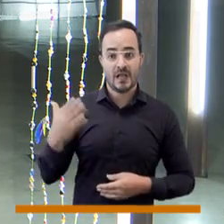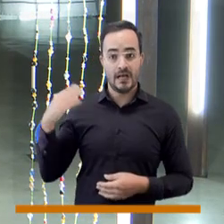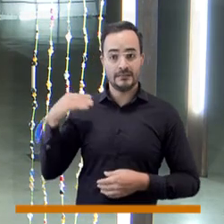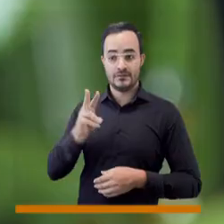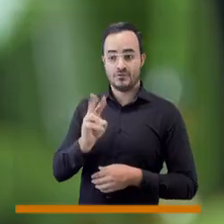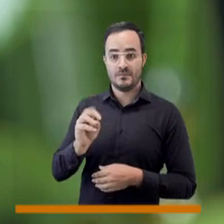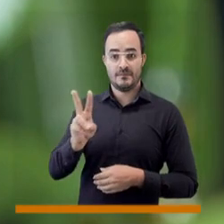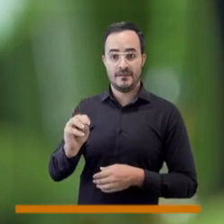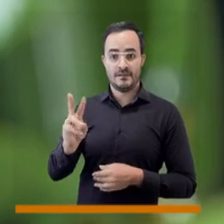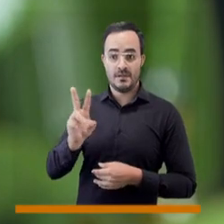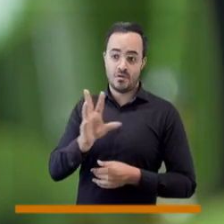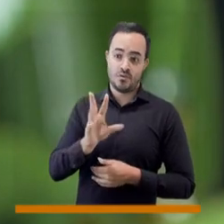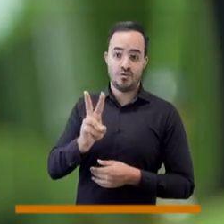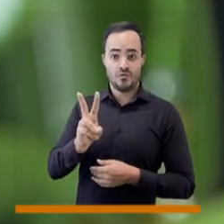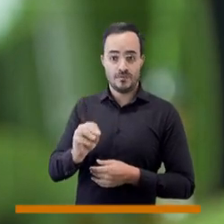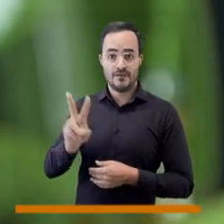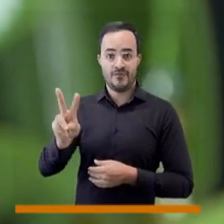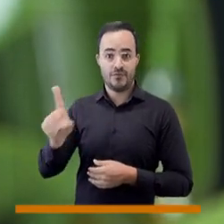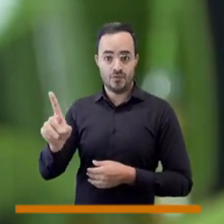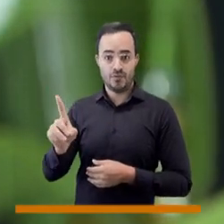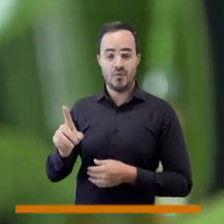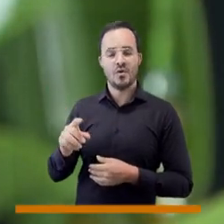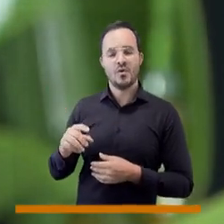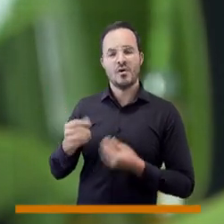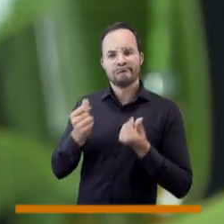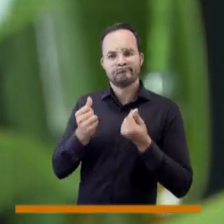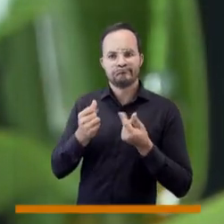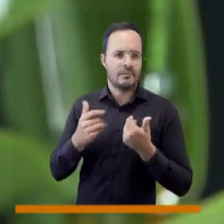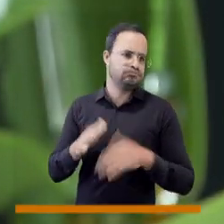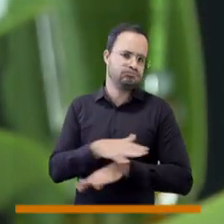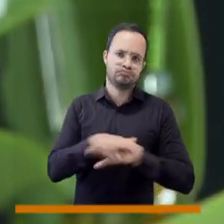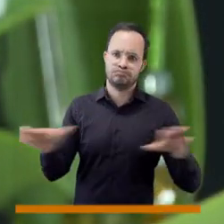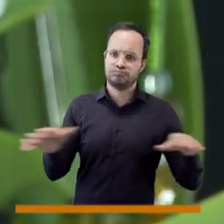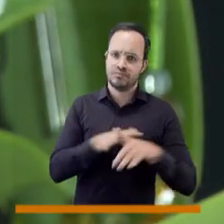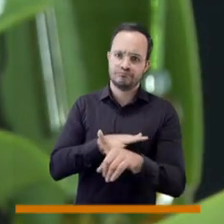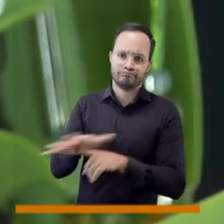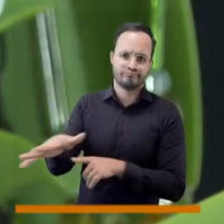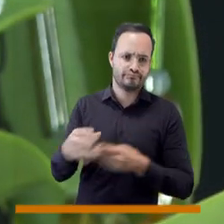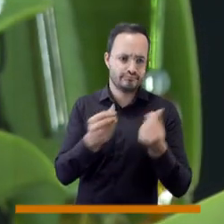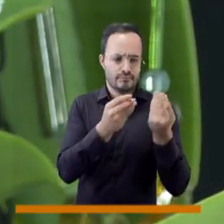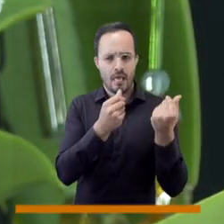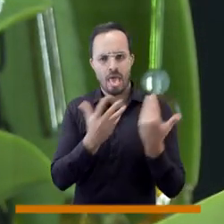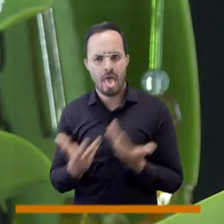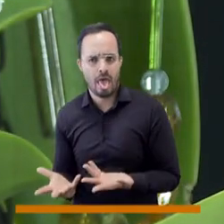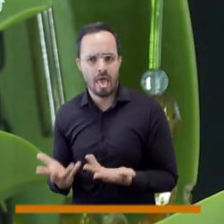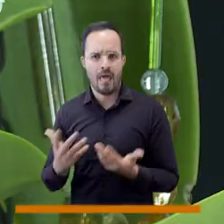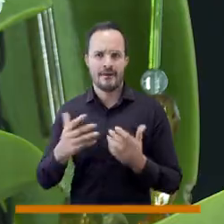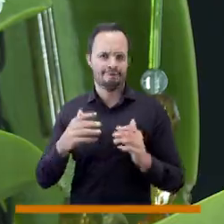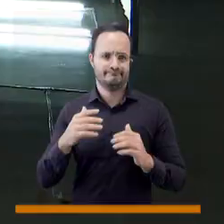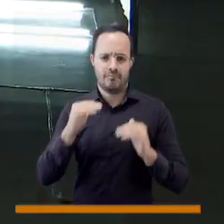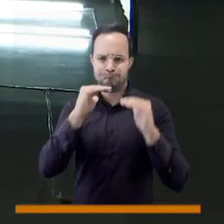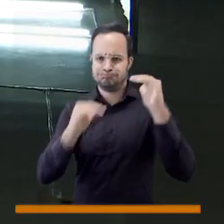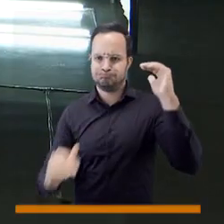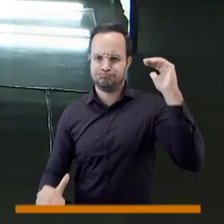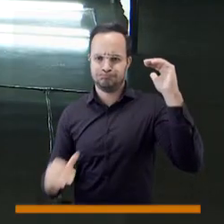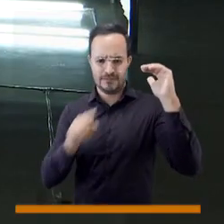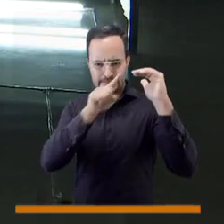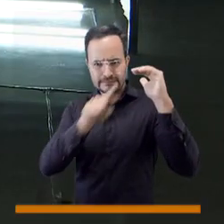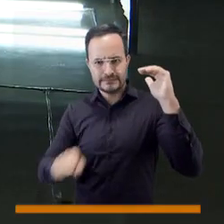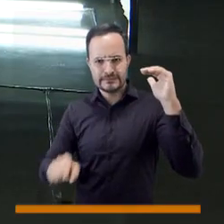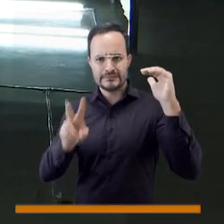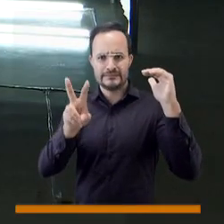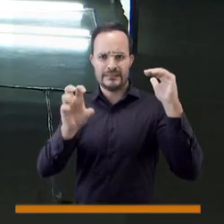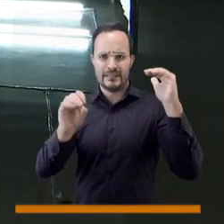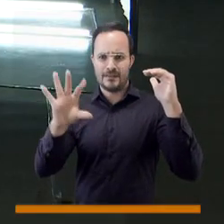años 2020 y 2021 los ingresos pues propios fueron los más perjudicados, con una caída de alrededor del